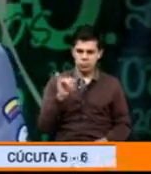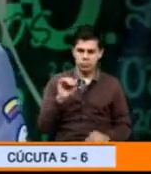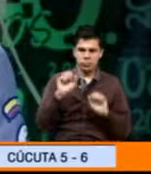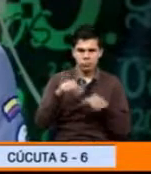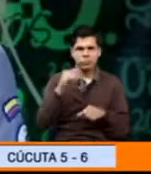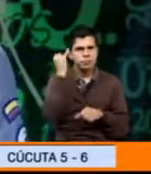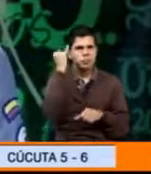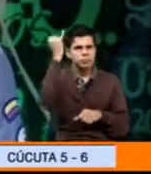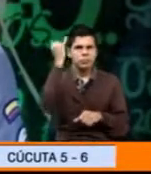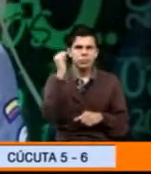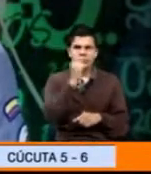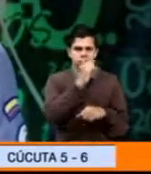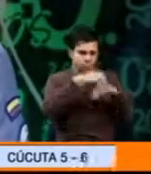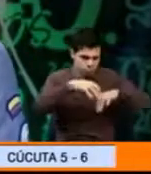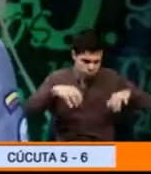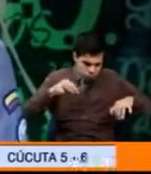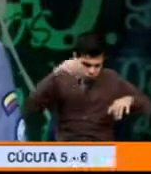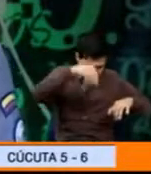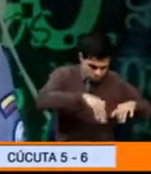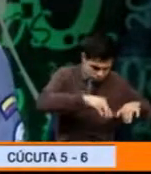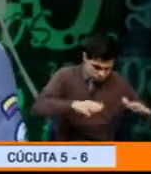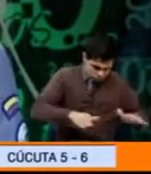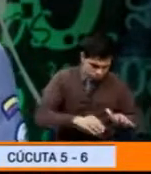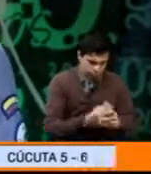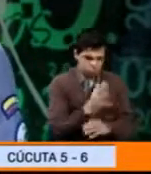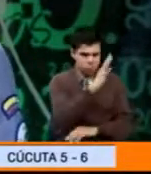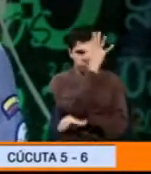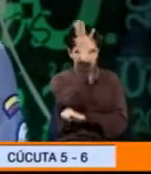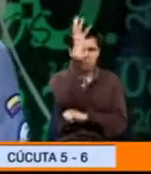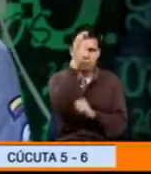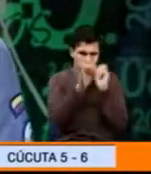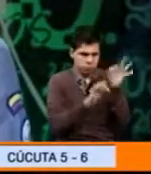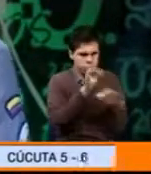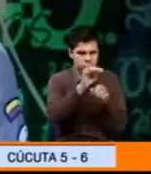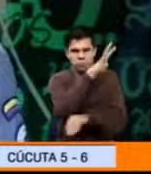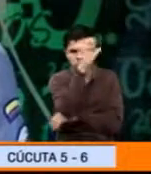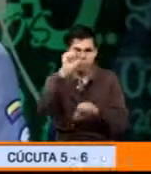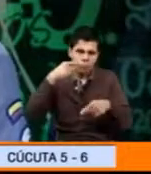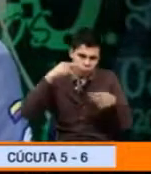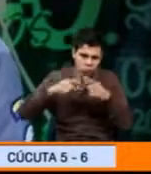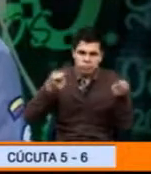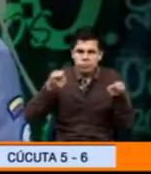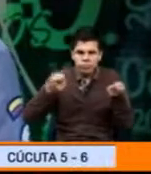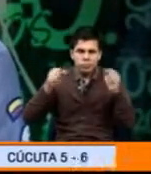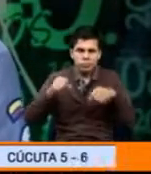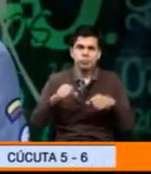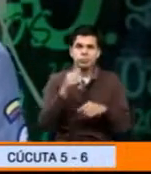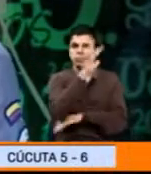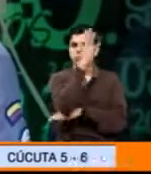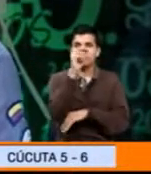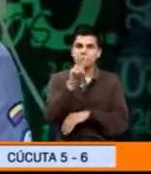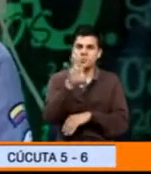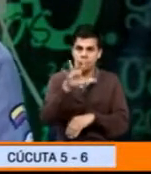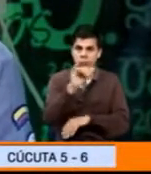sembremos en más árboles en Bucaramanga, en esas zonas que hemos dejado para la protección, que cumplan funciones reguladoras. Un árbol, 25